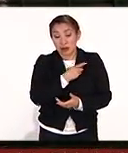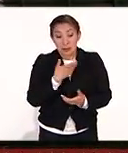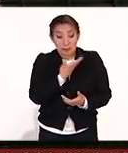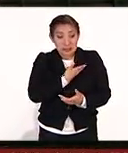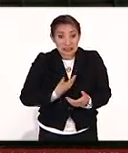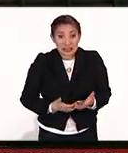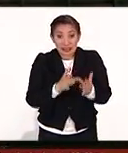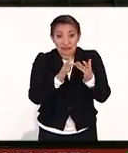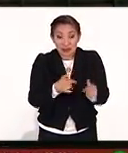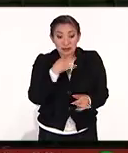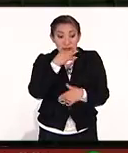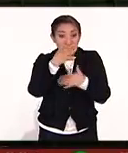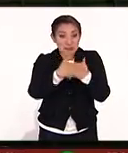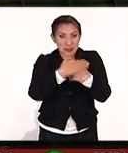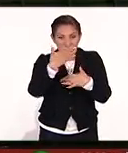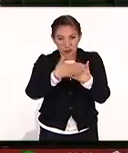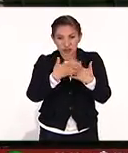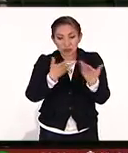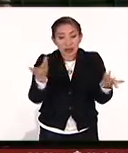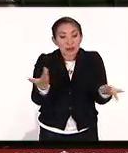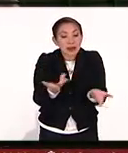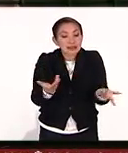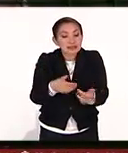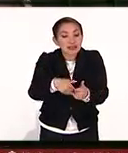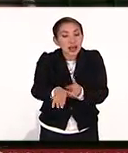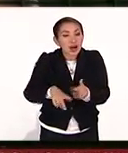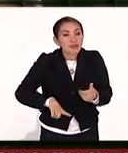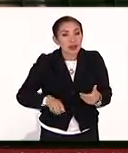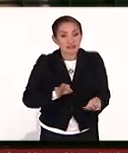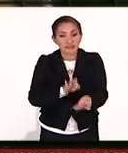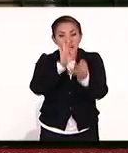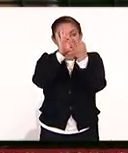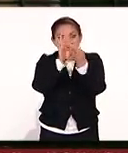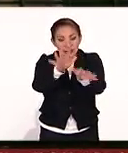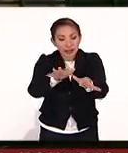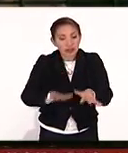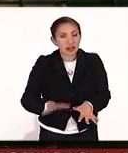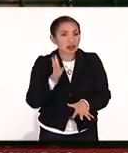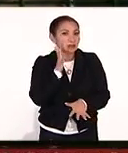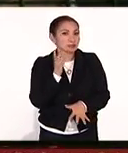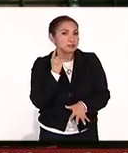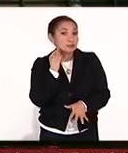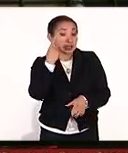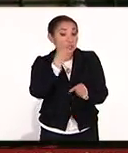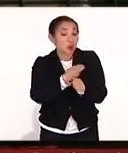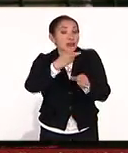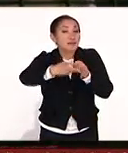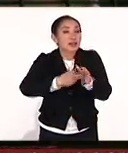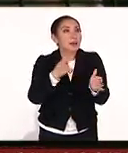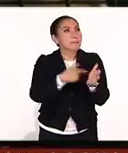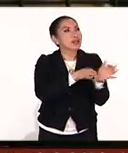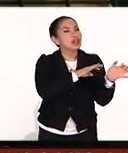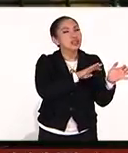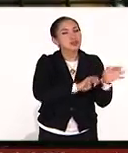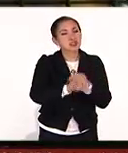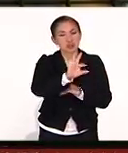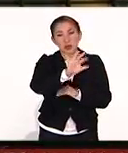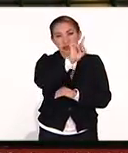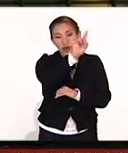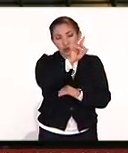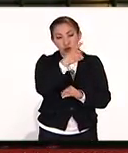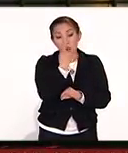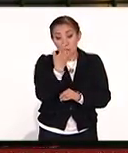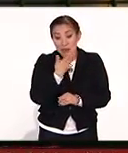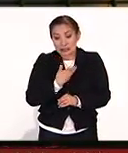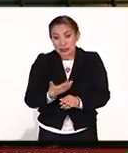presidente Hollande va a anunciar de manera excepcional ante el Congreso francés reunido, que es la segunda ocasión desde 1951 que lo va a